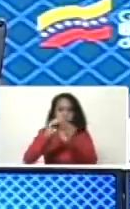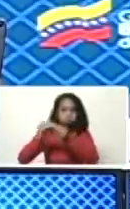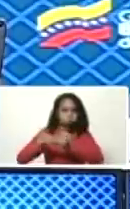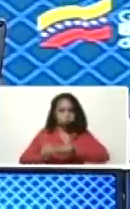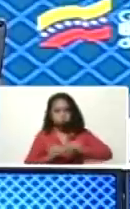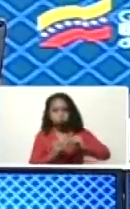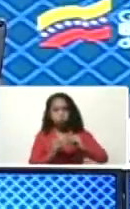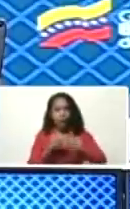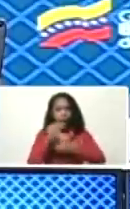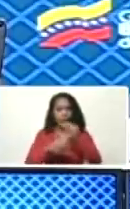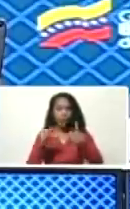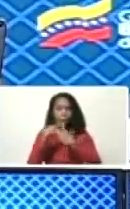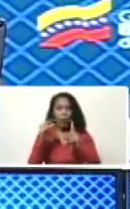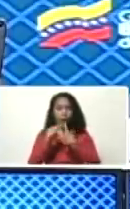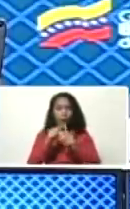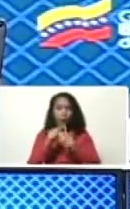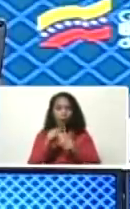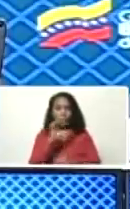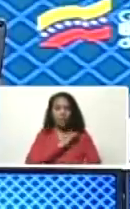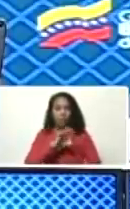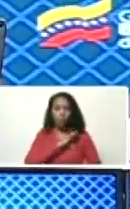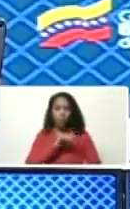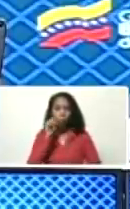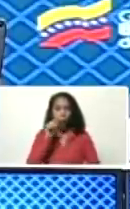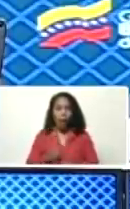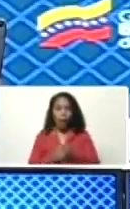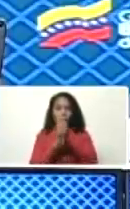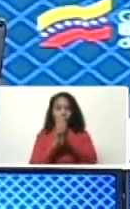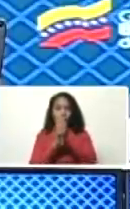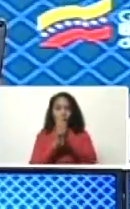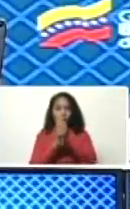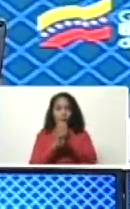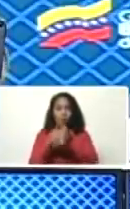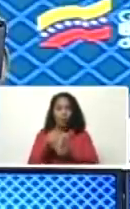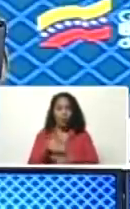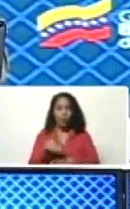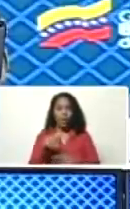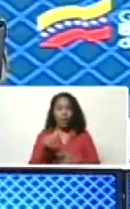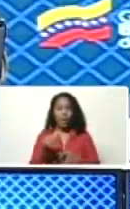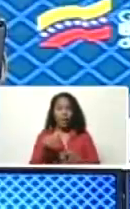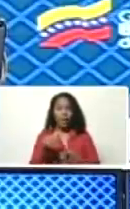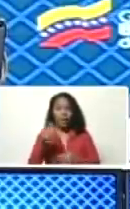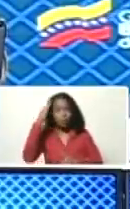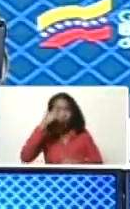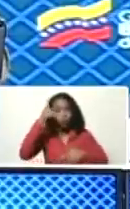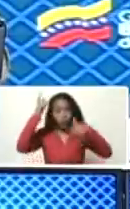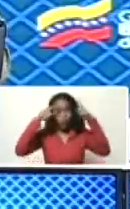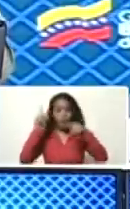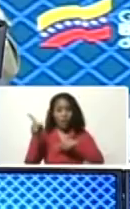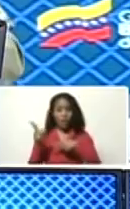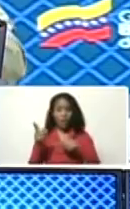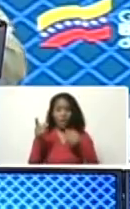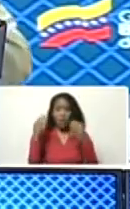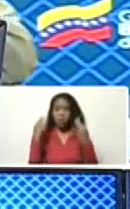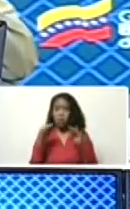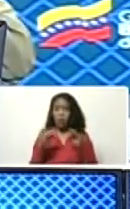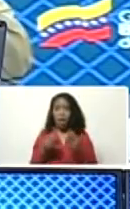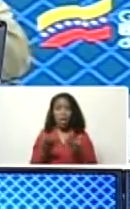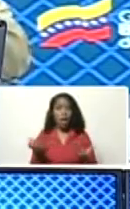tomando la palabra del Monseñor. El liderazgo del comandante Chávez no era un liderazgo moderado y